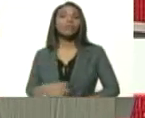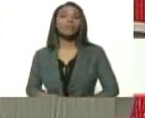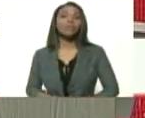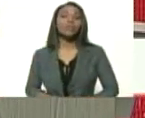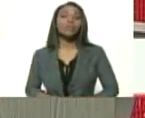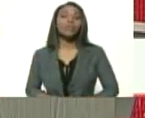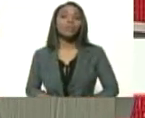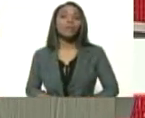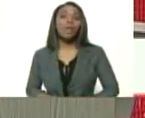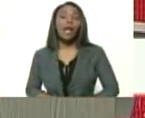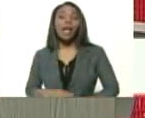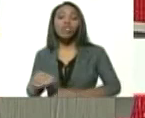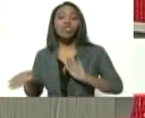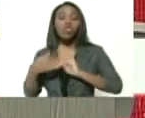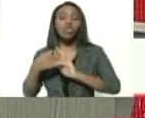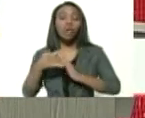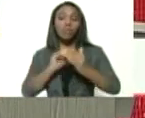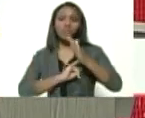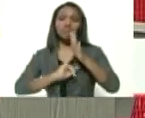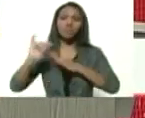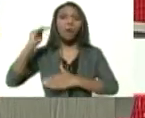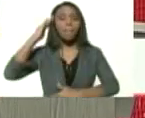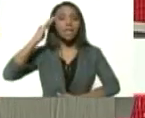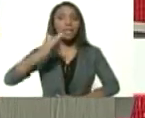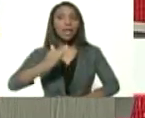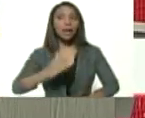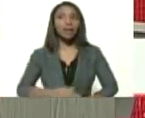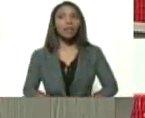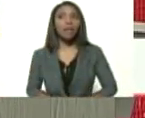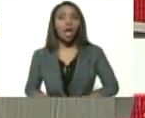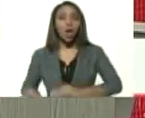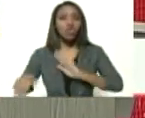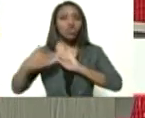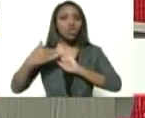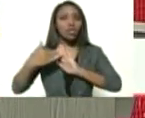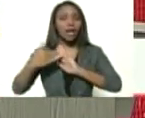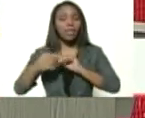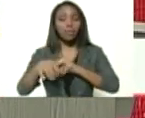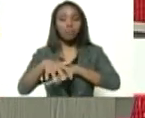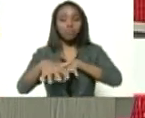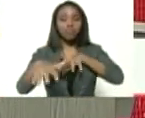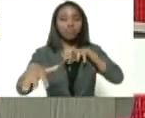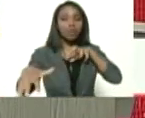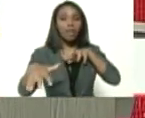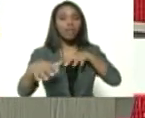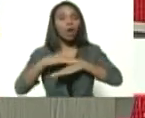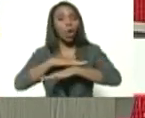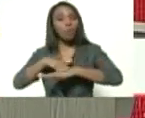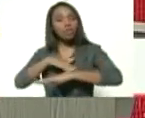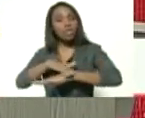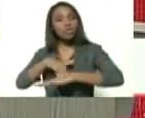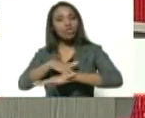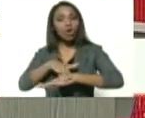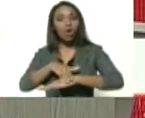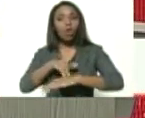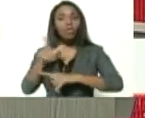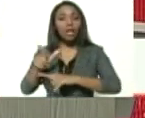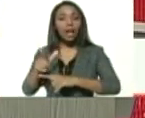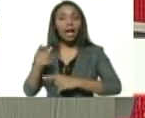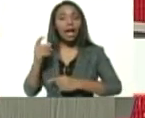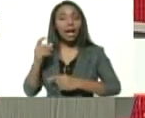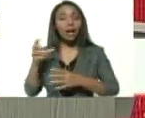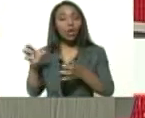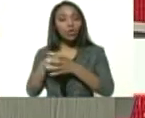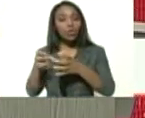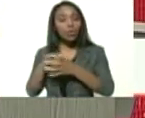contra del alto mando militar y en contra de la mayoría de los ministros de la cartera